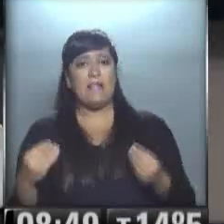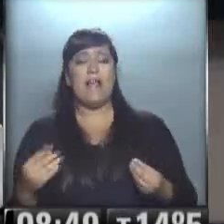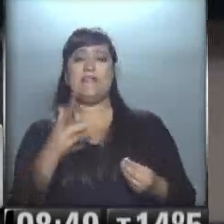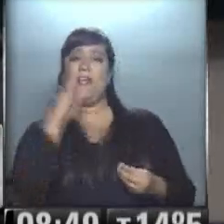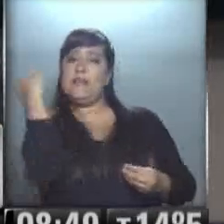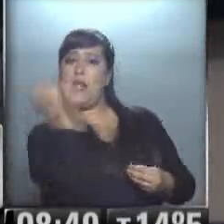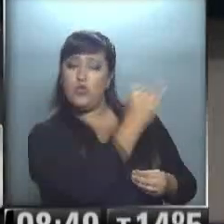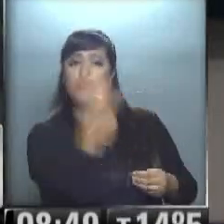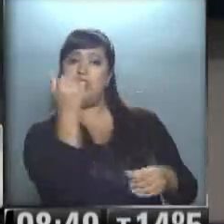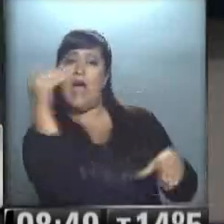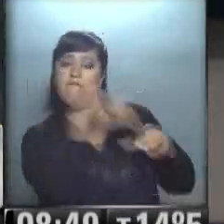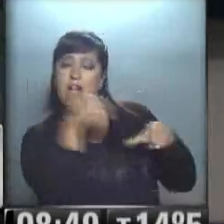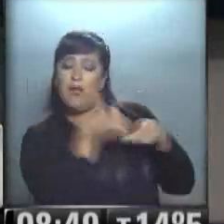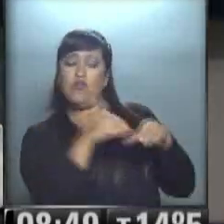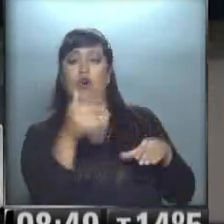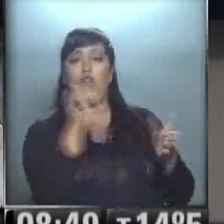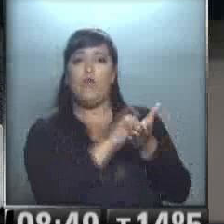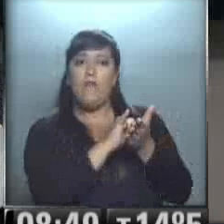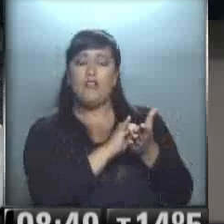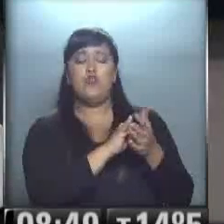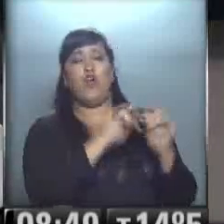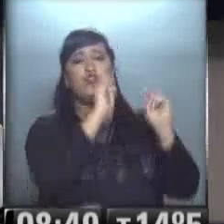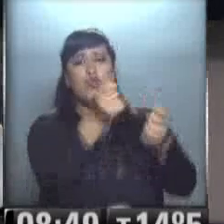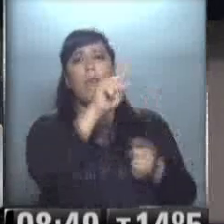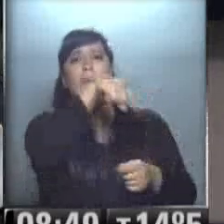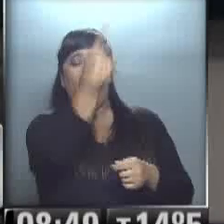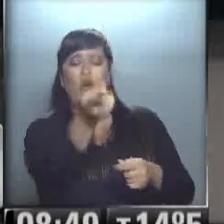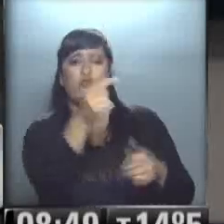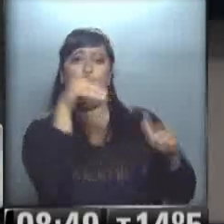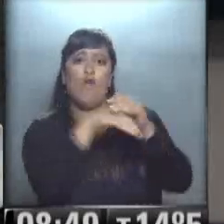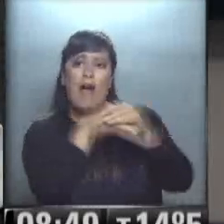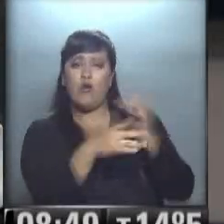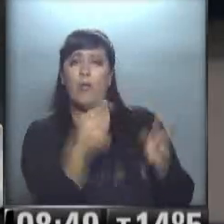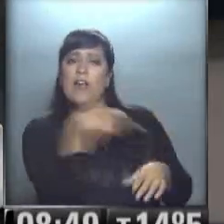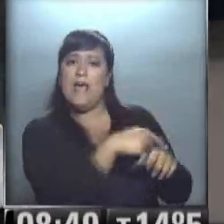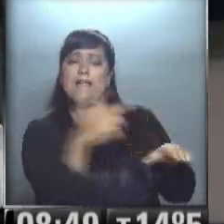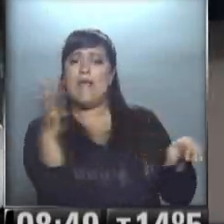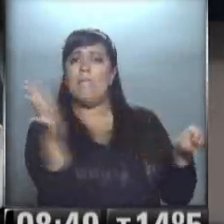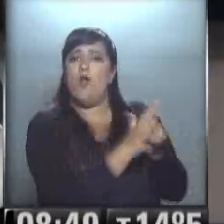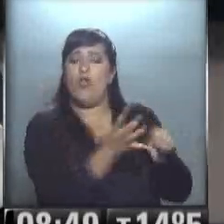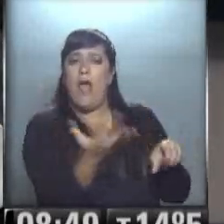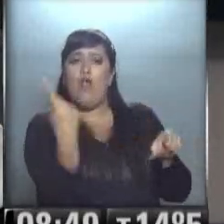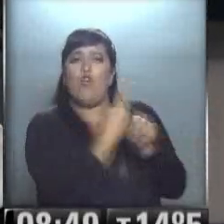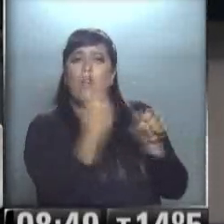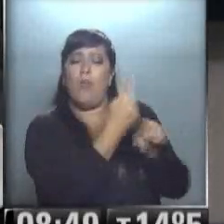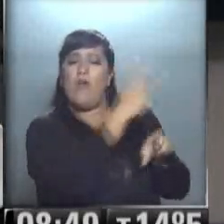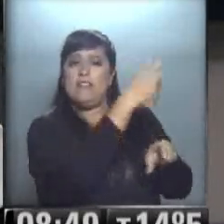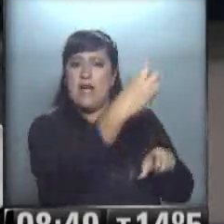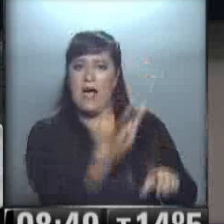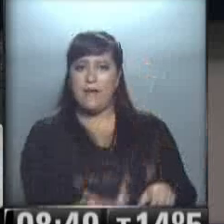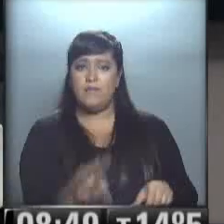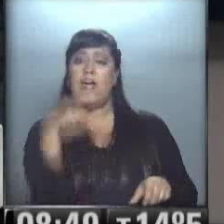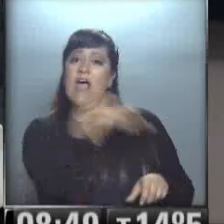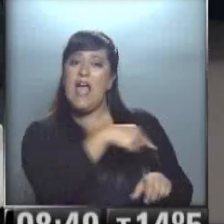Nueva York y busca el pago por otra vía que no sea este banco que está respondiendo a eh la sugerencias